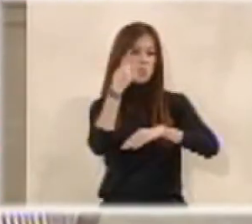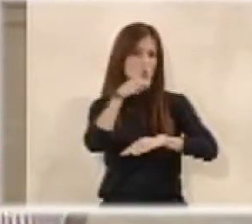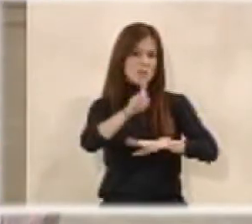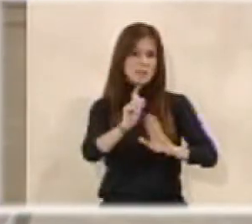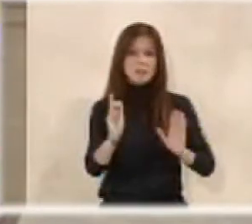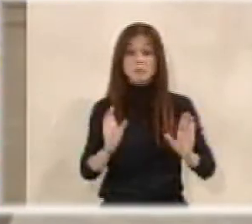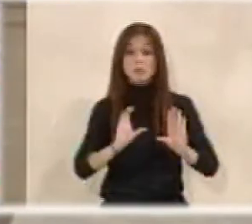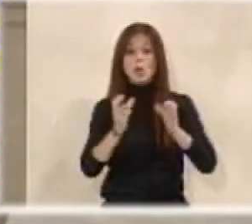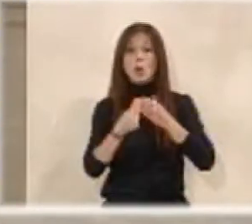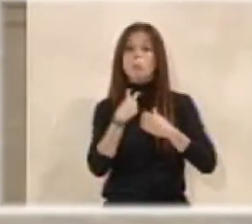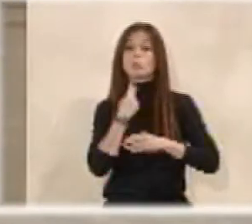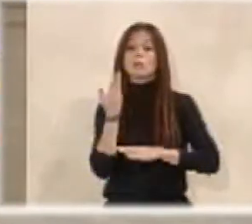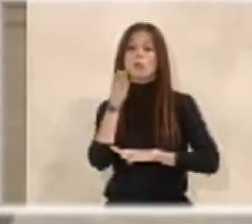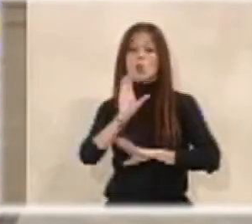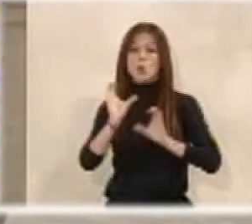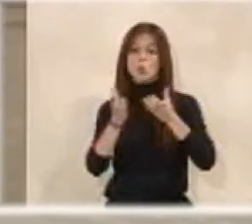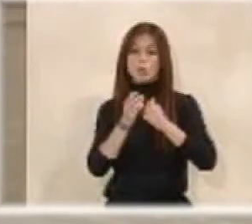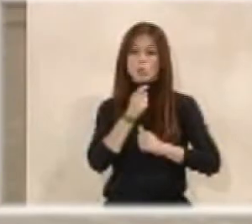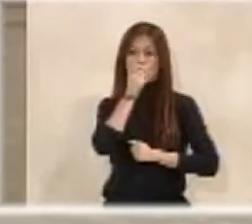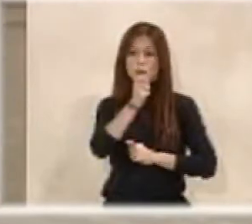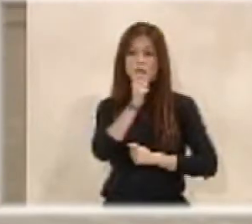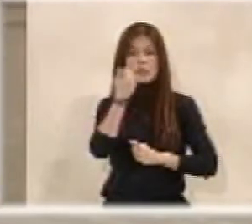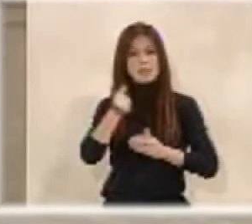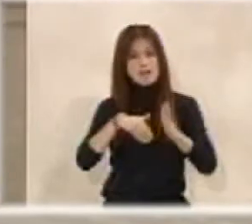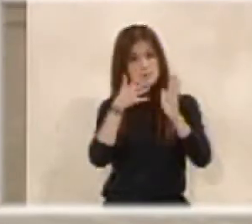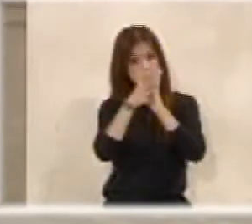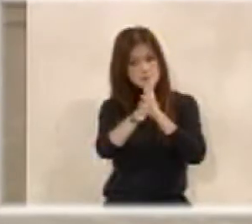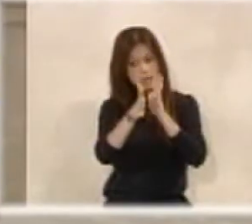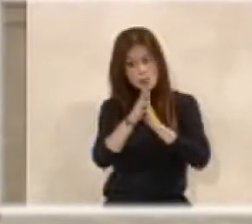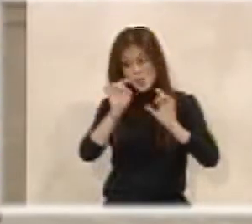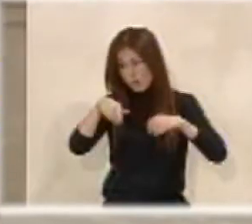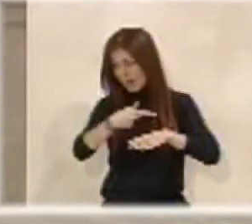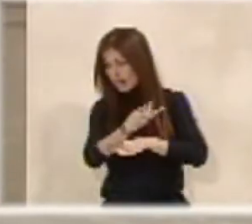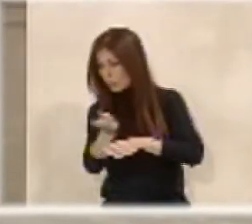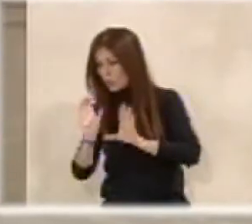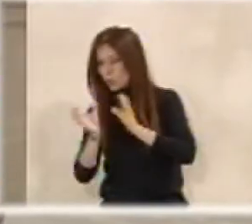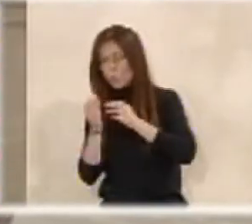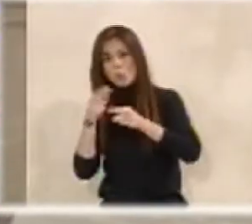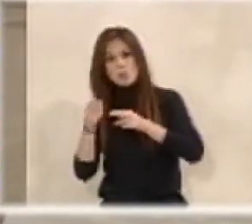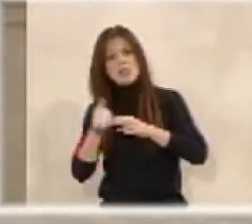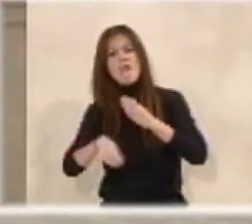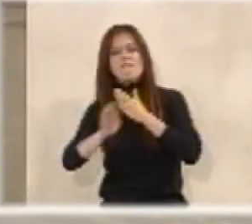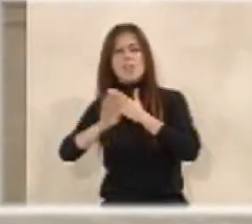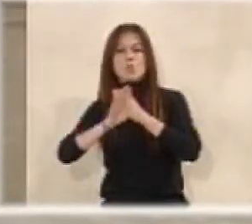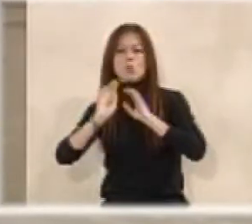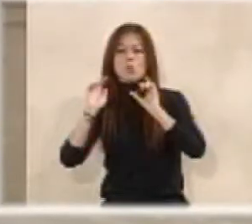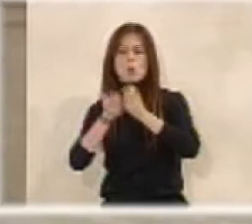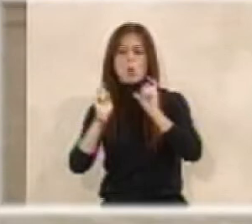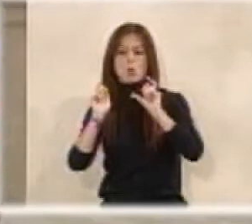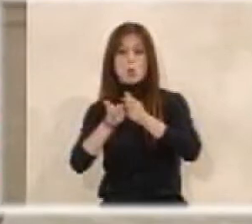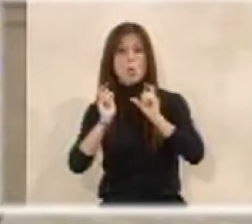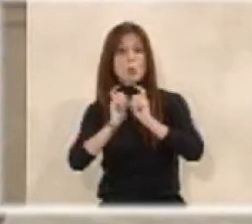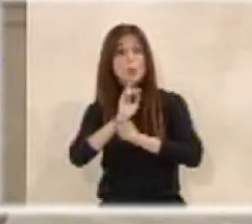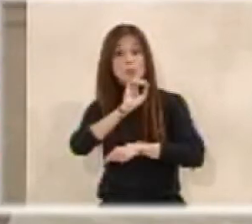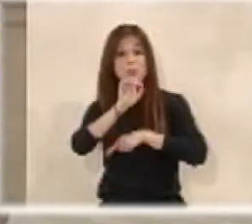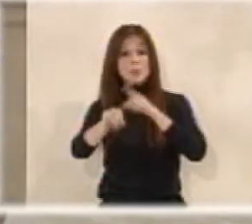el portavoz del Partido Socialista ha explicado bien la situación. Nosotros también, igual que el resto del grupo, hemos tenido reuniones con los vecinos. Y claro, cuando se entra en